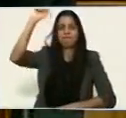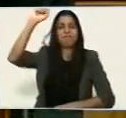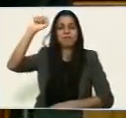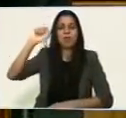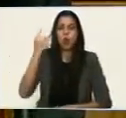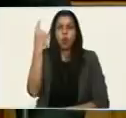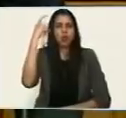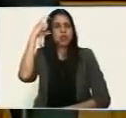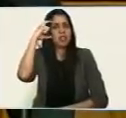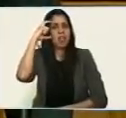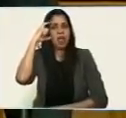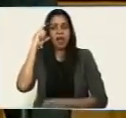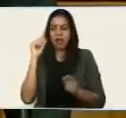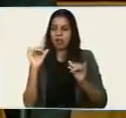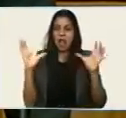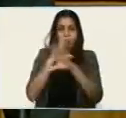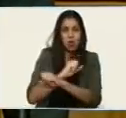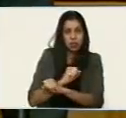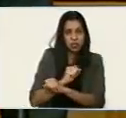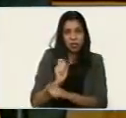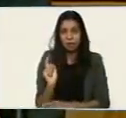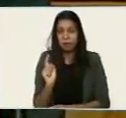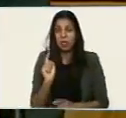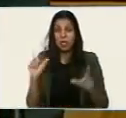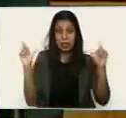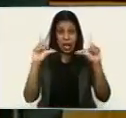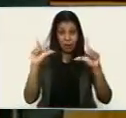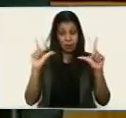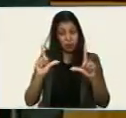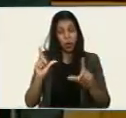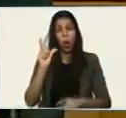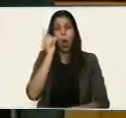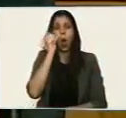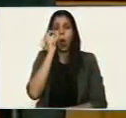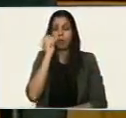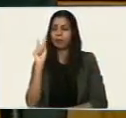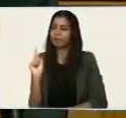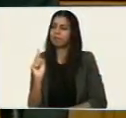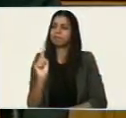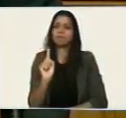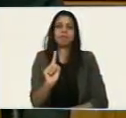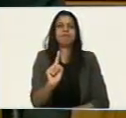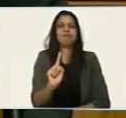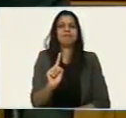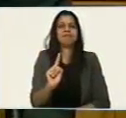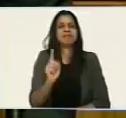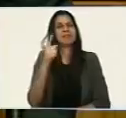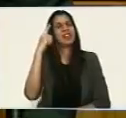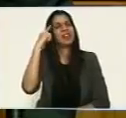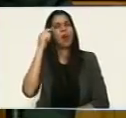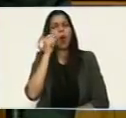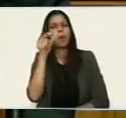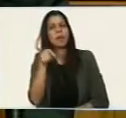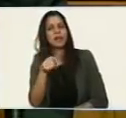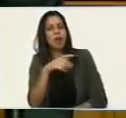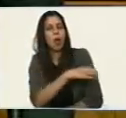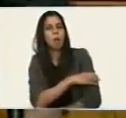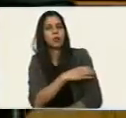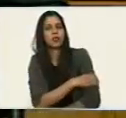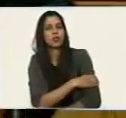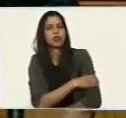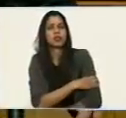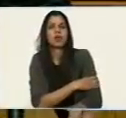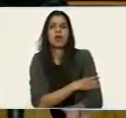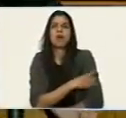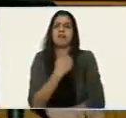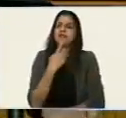Ni un día. La misma noche salió aquel señor que casi nadie se acuerda de él ya, a llamar a